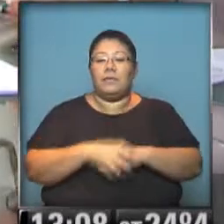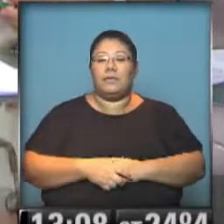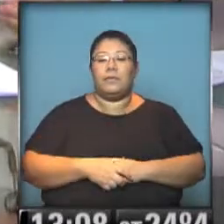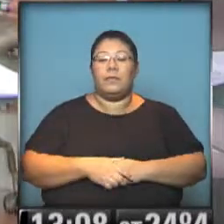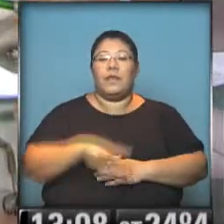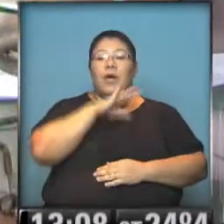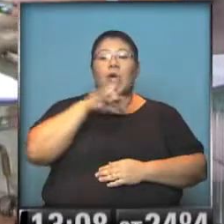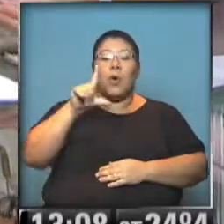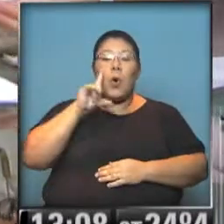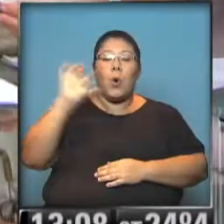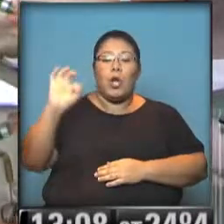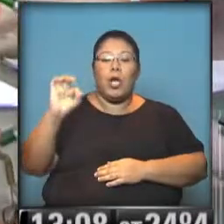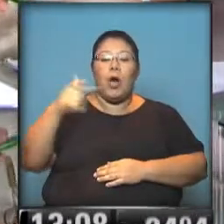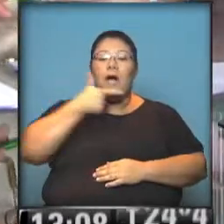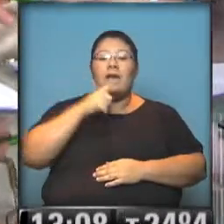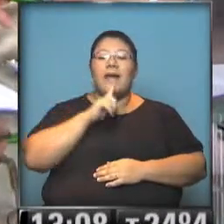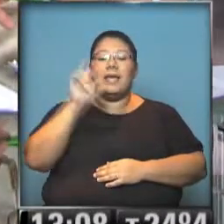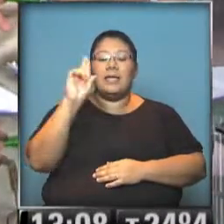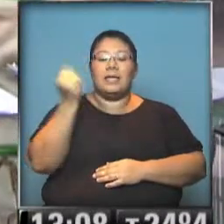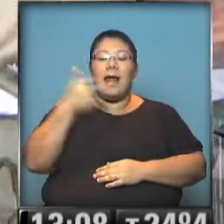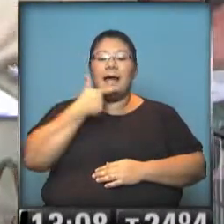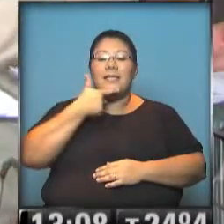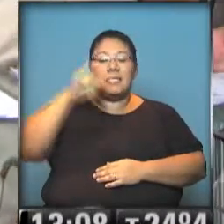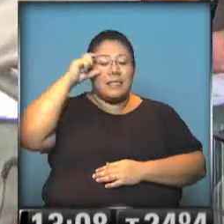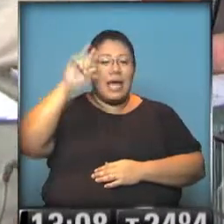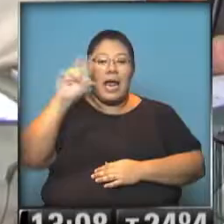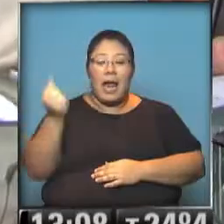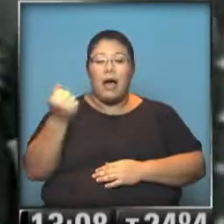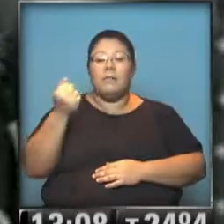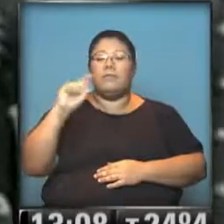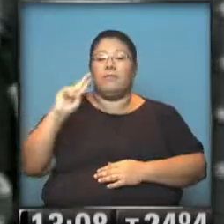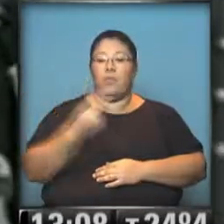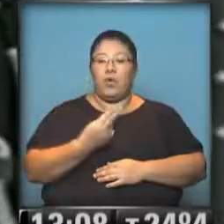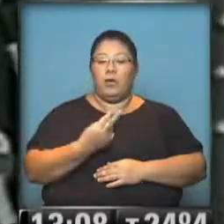Murió Julio César Estracera, el fiscal del juicio a las juntas militares.